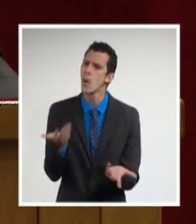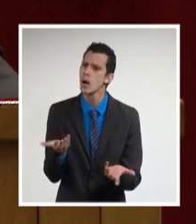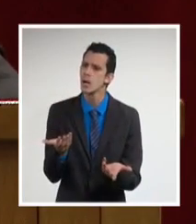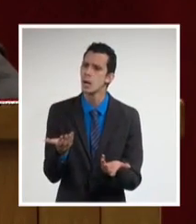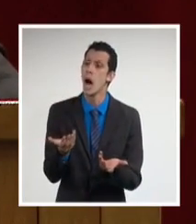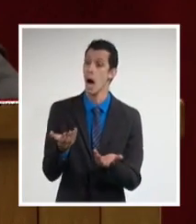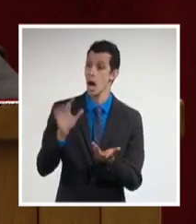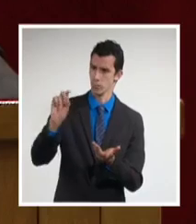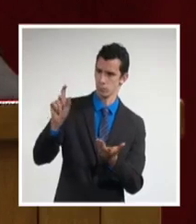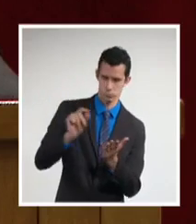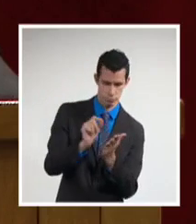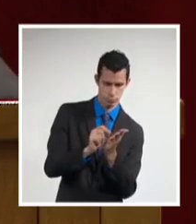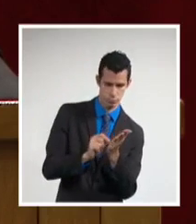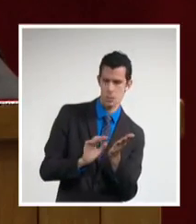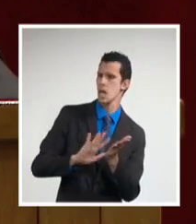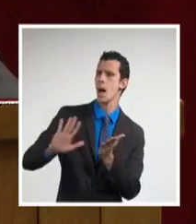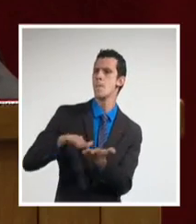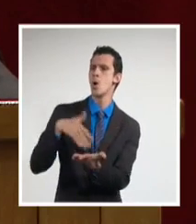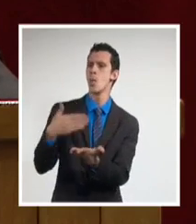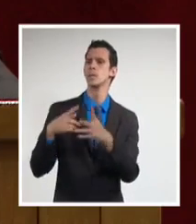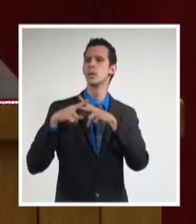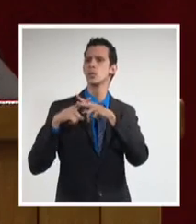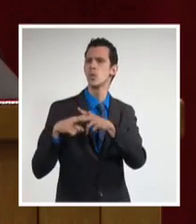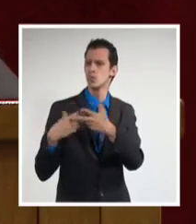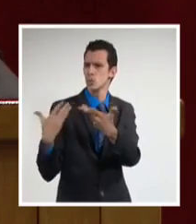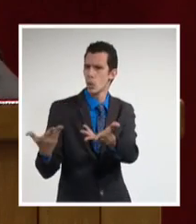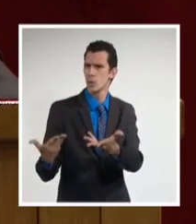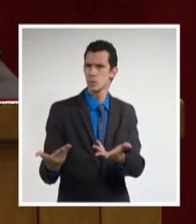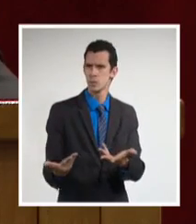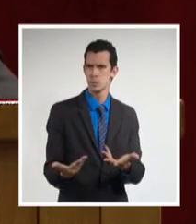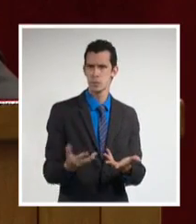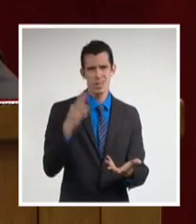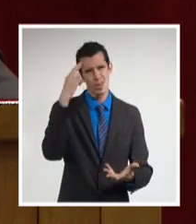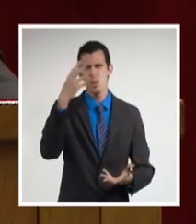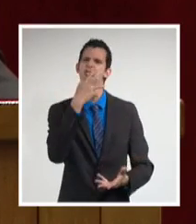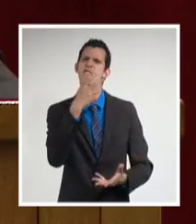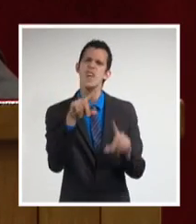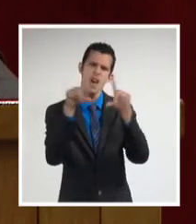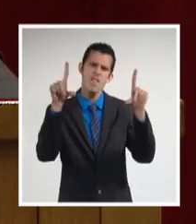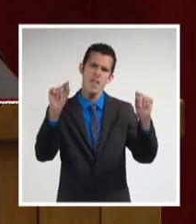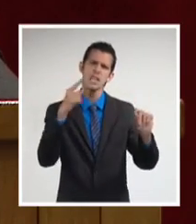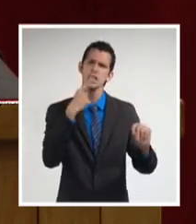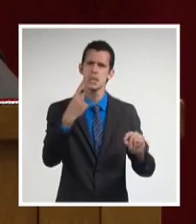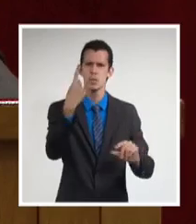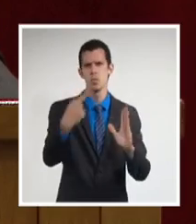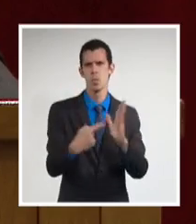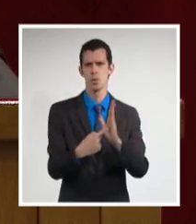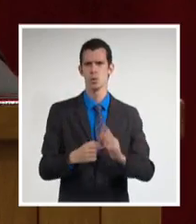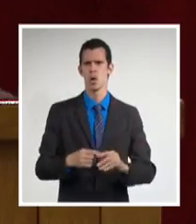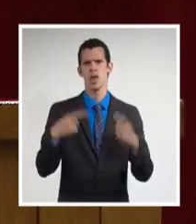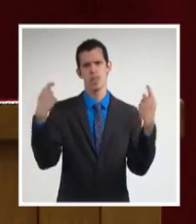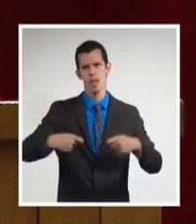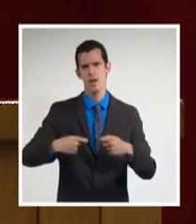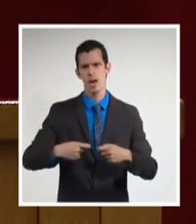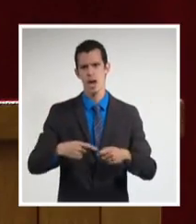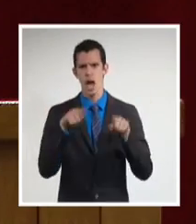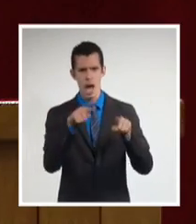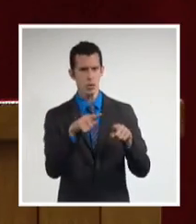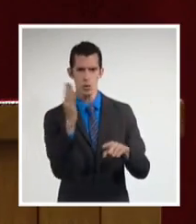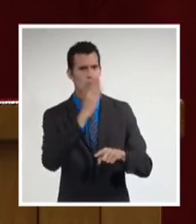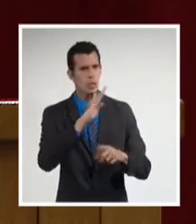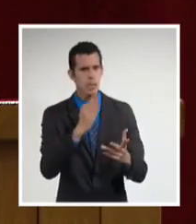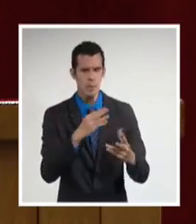Es tiempo de cambiar lo que deba ser cambiado sin renunciar a nuestros principios. En particular, los viejos modos de